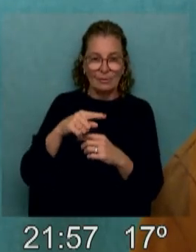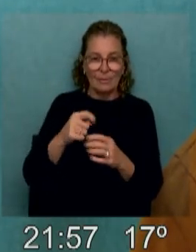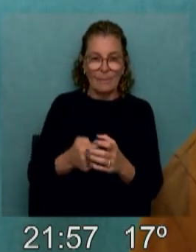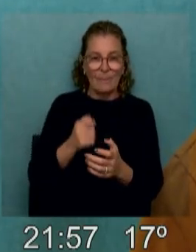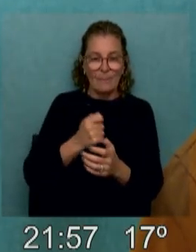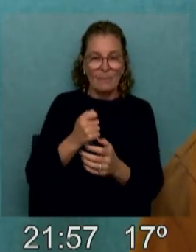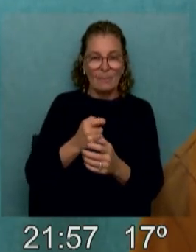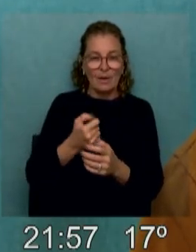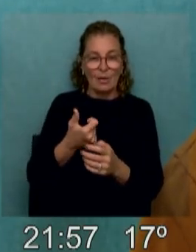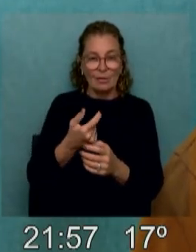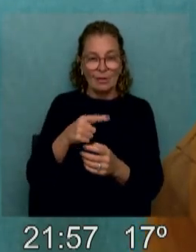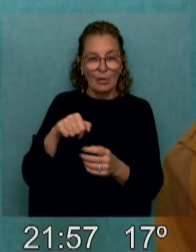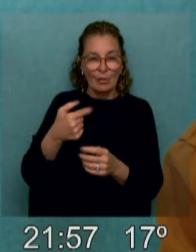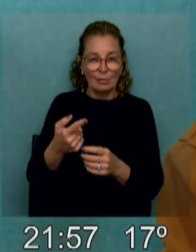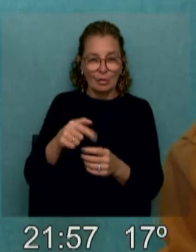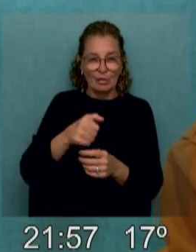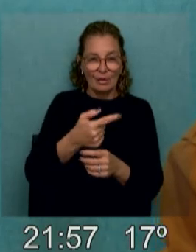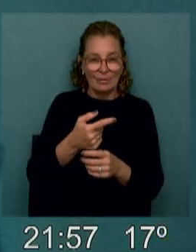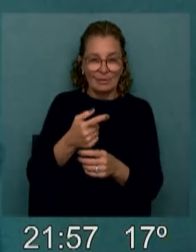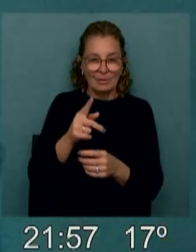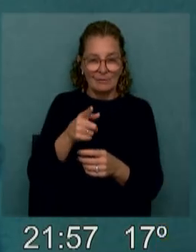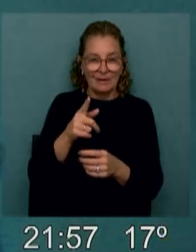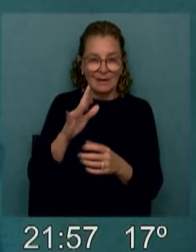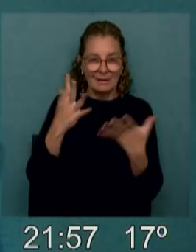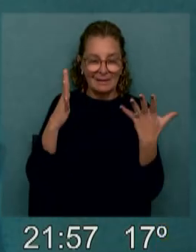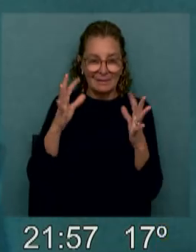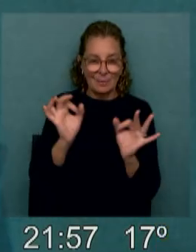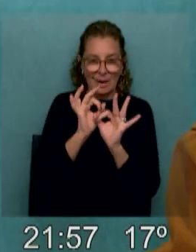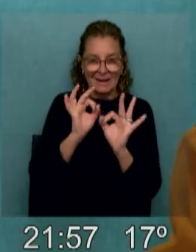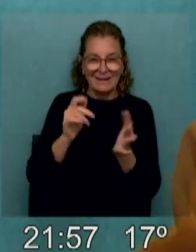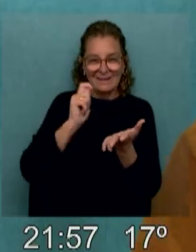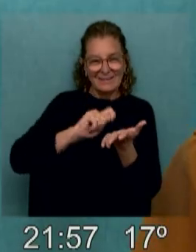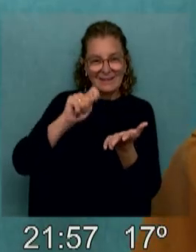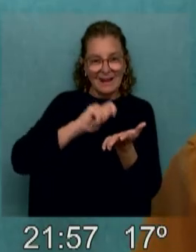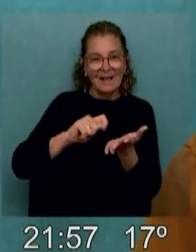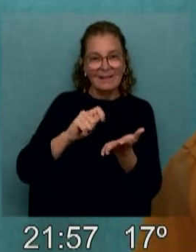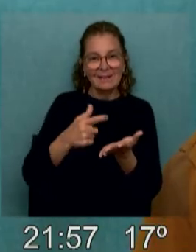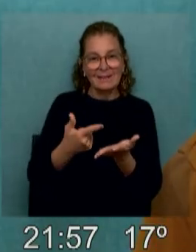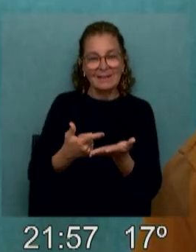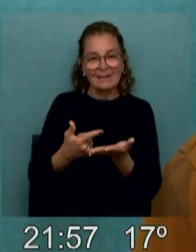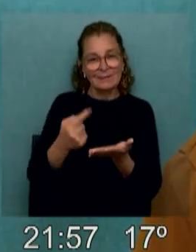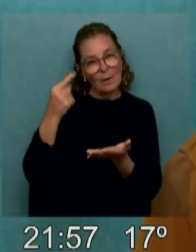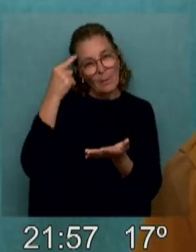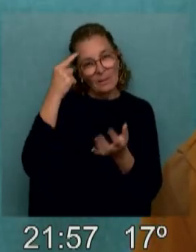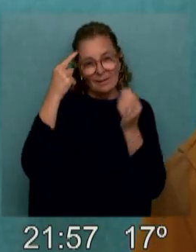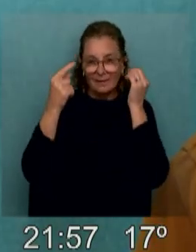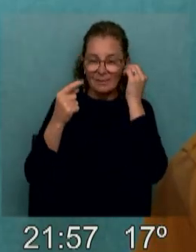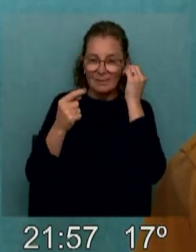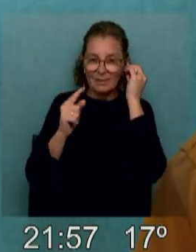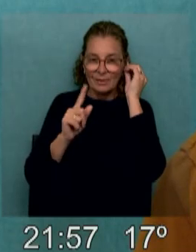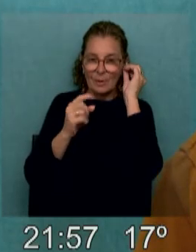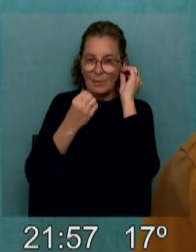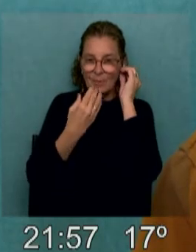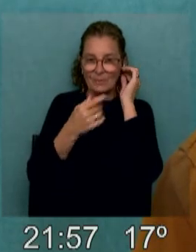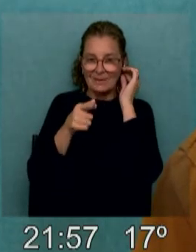otros. Porque podías. No, Martín, pero ponete a escribir canciones. ¿Eh? Está rompiendo. Lo pensé, pero no me creo muy bueno en